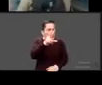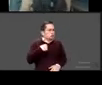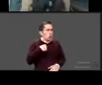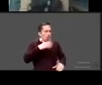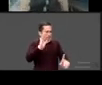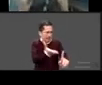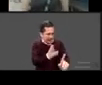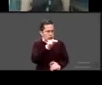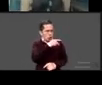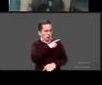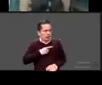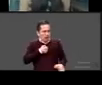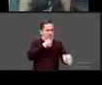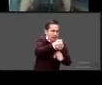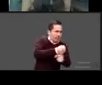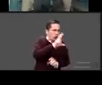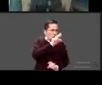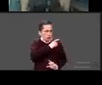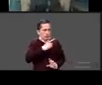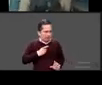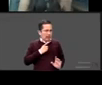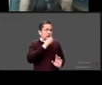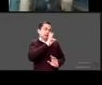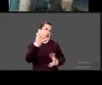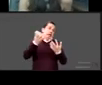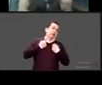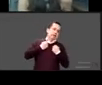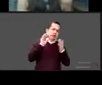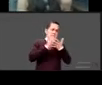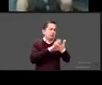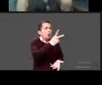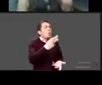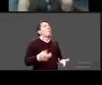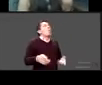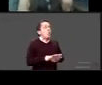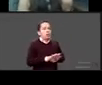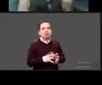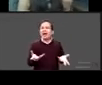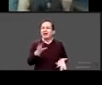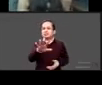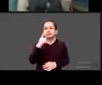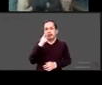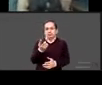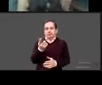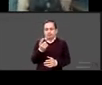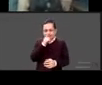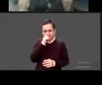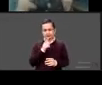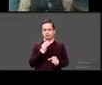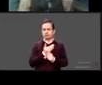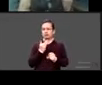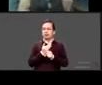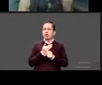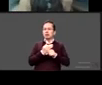sea, porque me meten a la cárcel o porque lo creo, pero entonces, ¿qué hago? Comentarles, por ejemplo, que ahorita en el marco del COVID, el 911